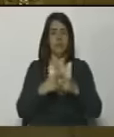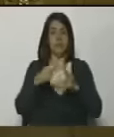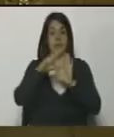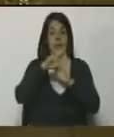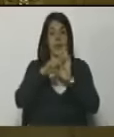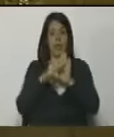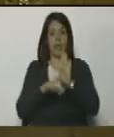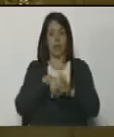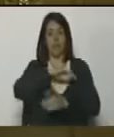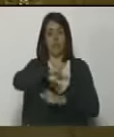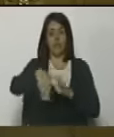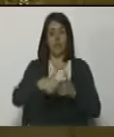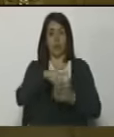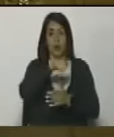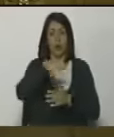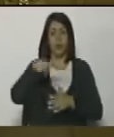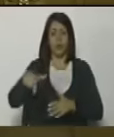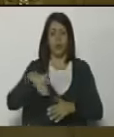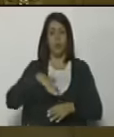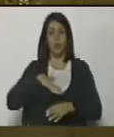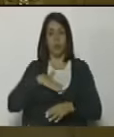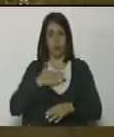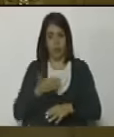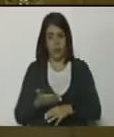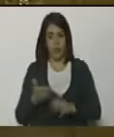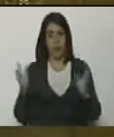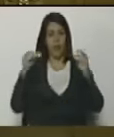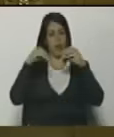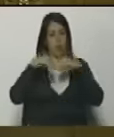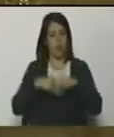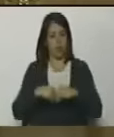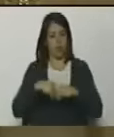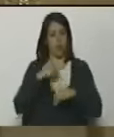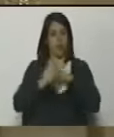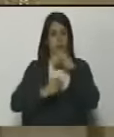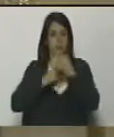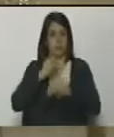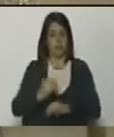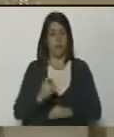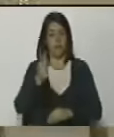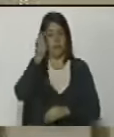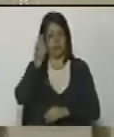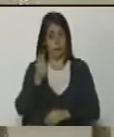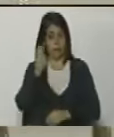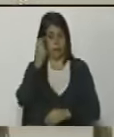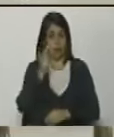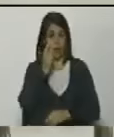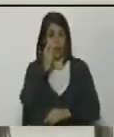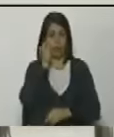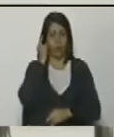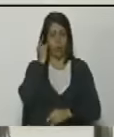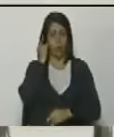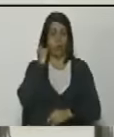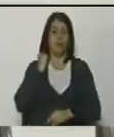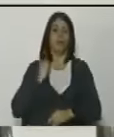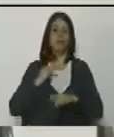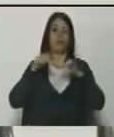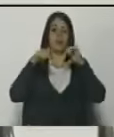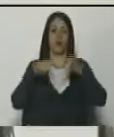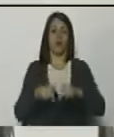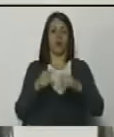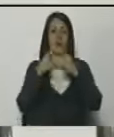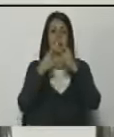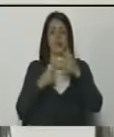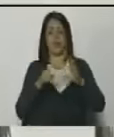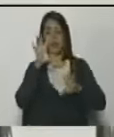reglas que todos los seres humanos podríamos estar de acuerdo en ellas. Diputados y diputadas, hoy son varios